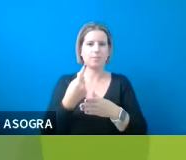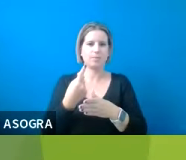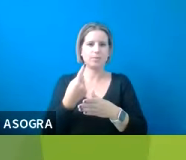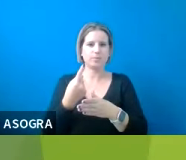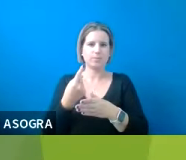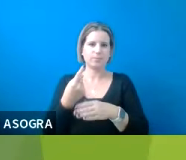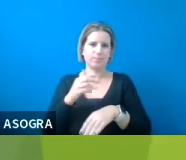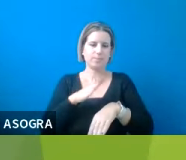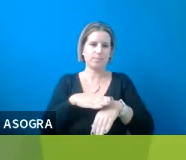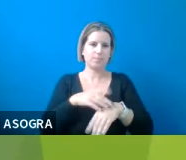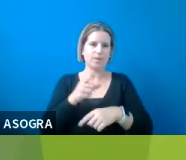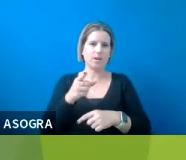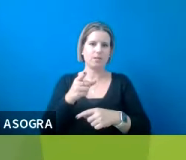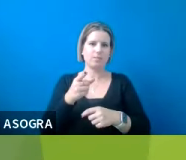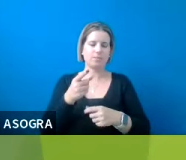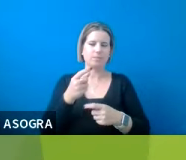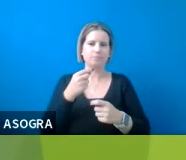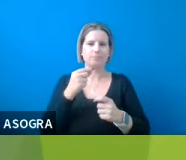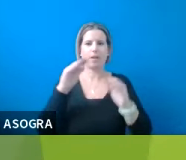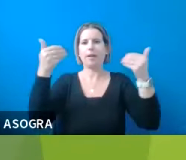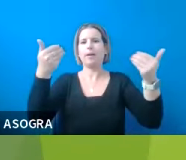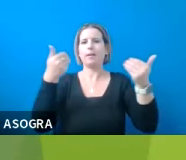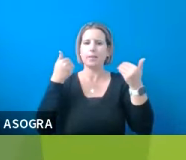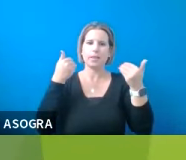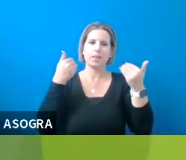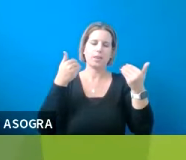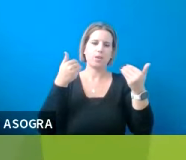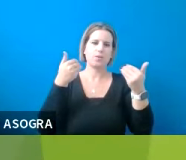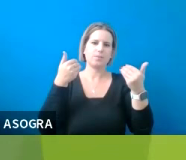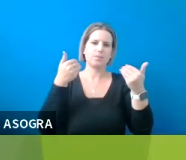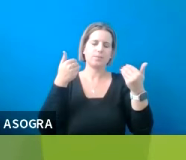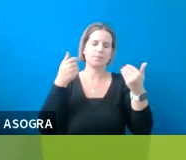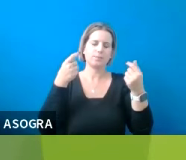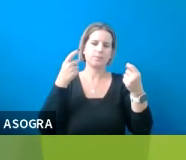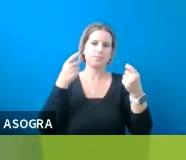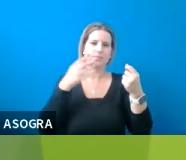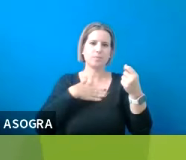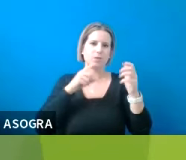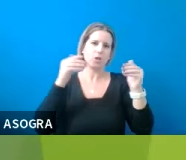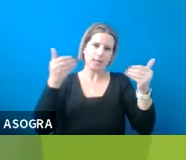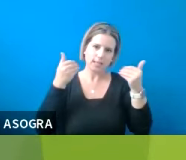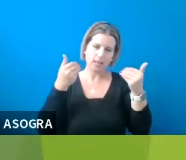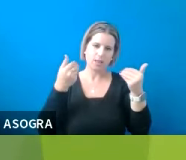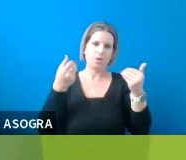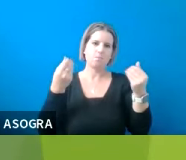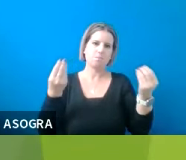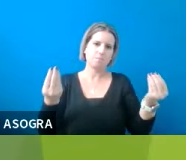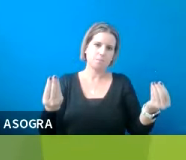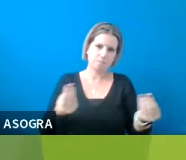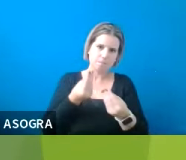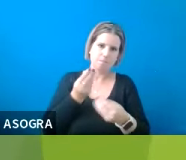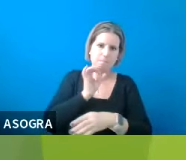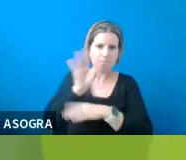no para que me den un trato diferente, un trato mejor que a otras personas,